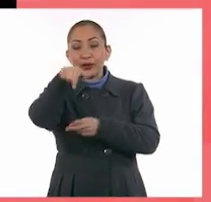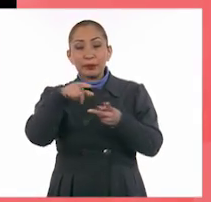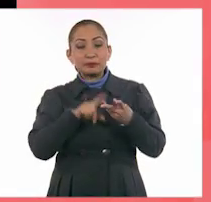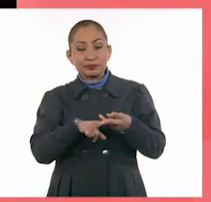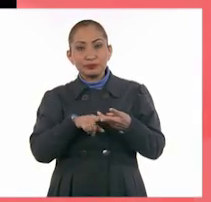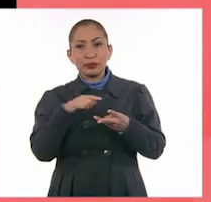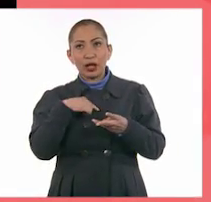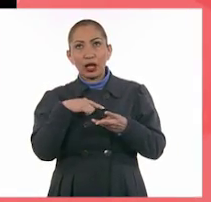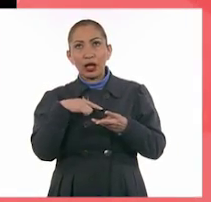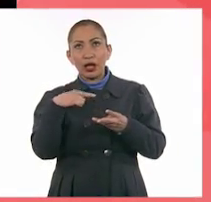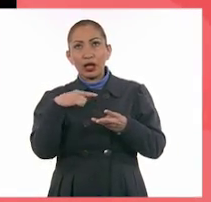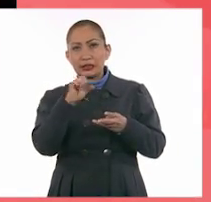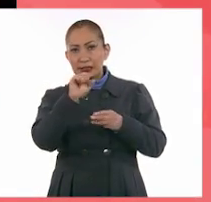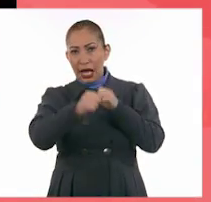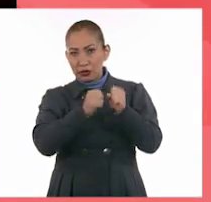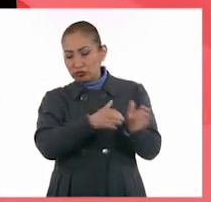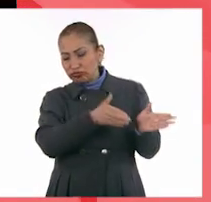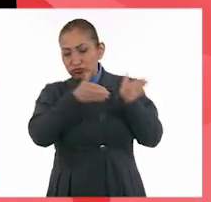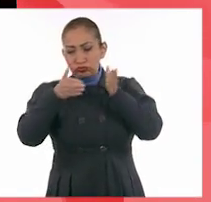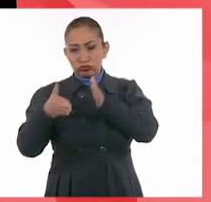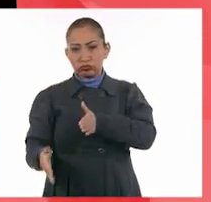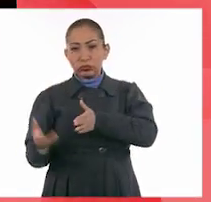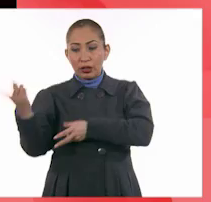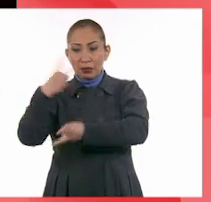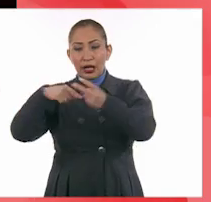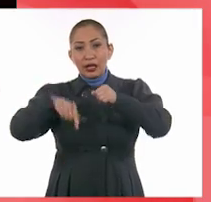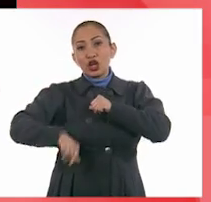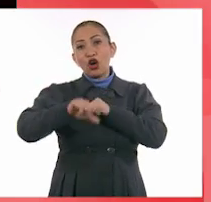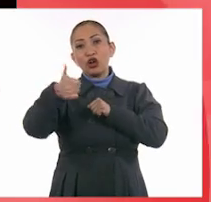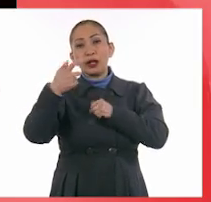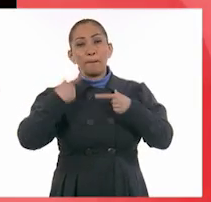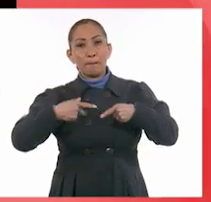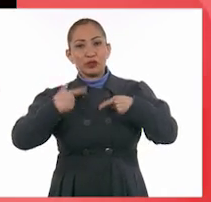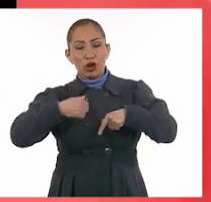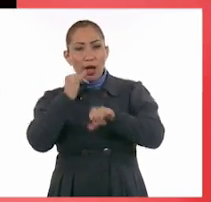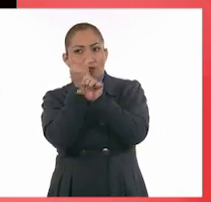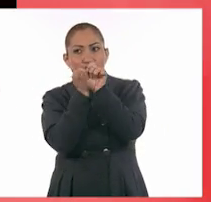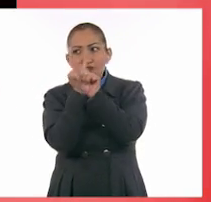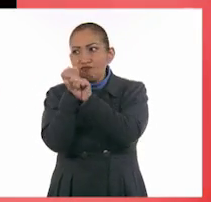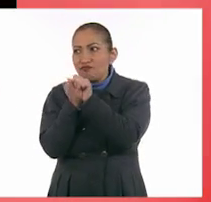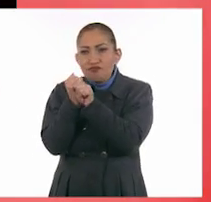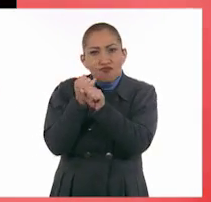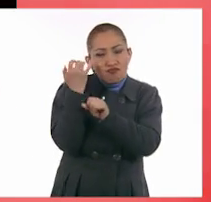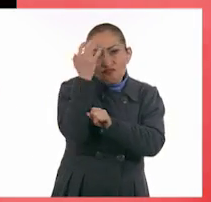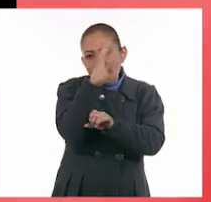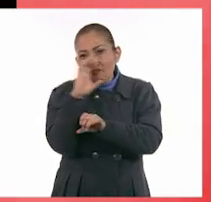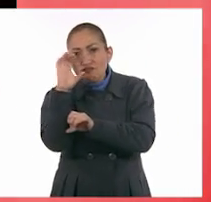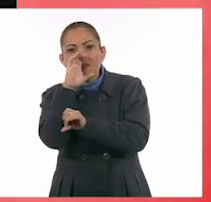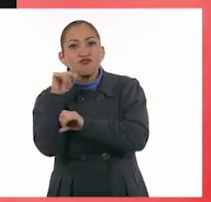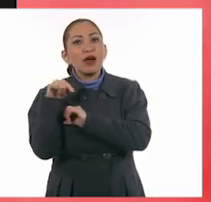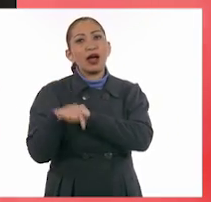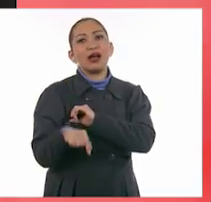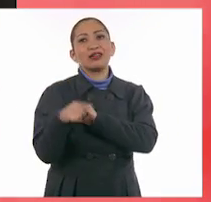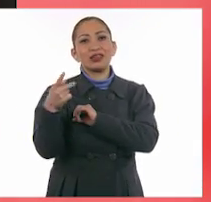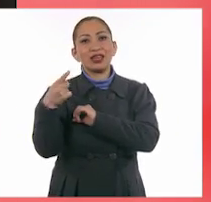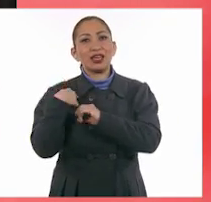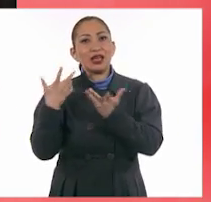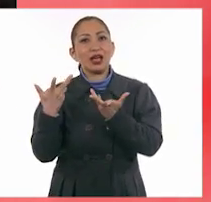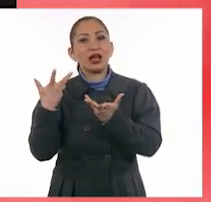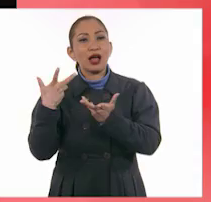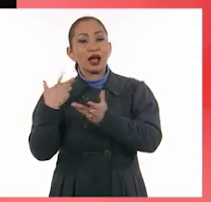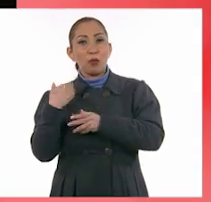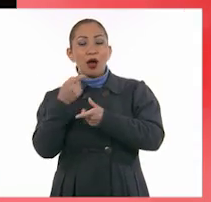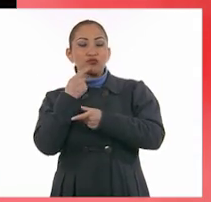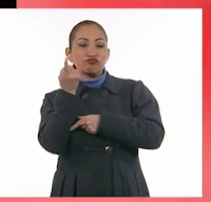Posteriormente, 60 años después, arriba otro explorador, también a la orden de la